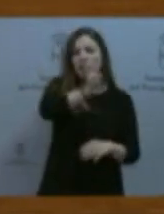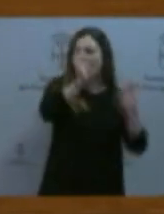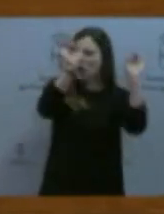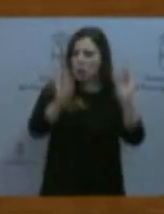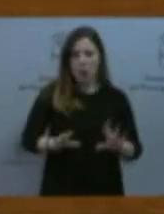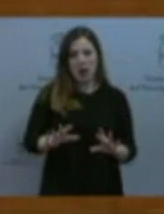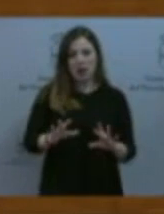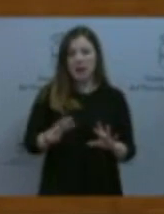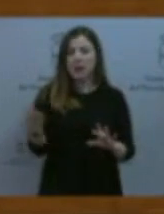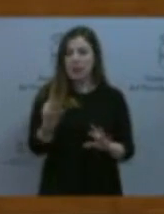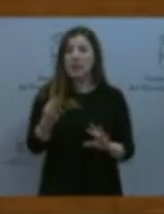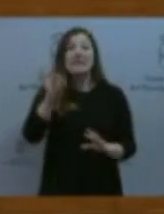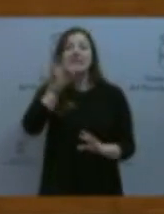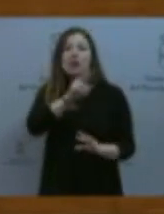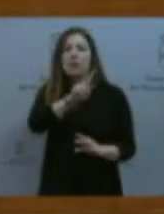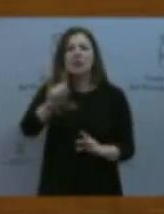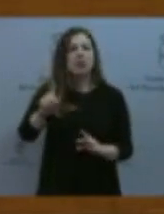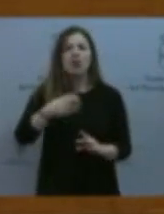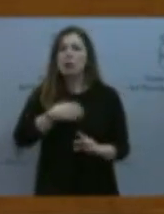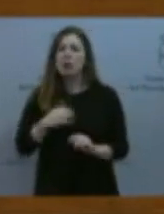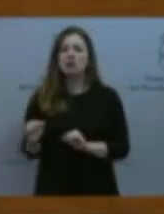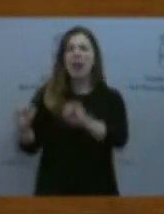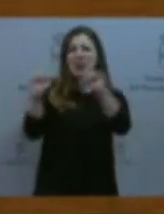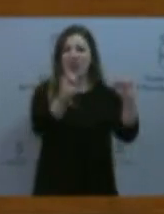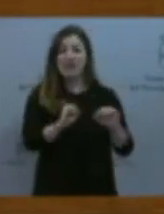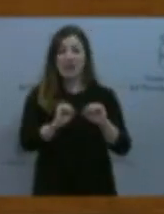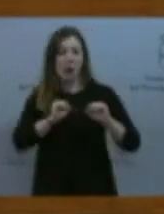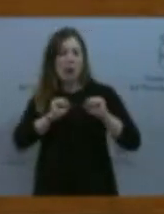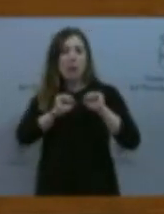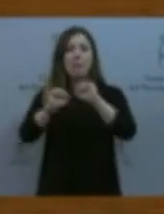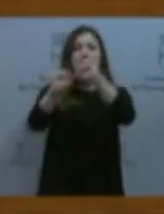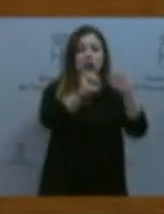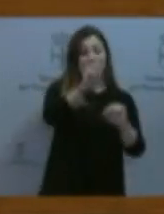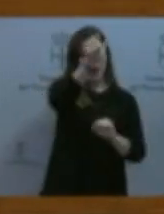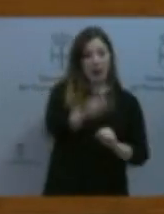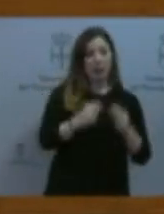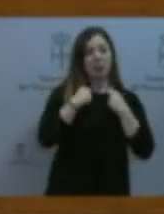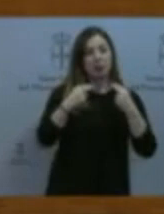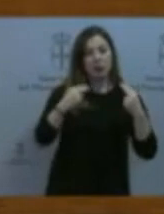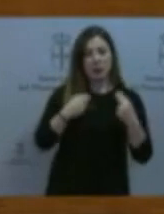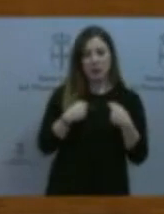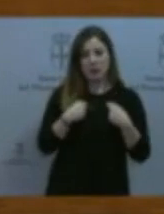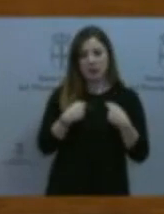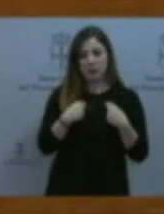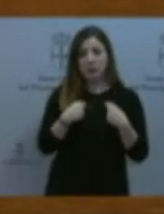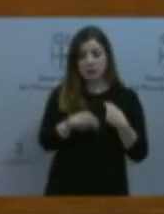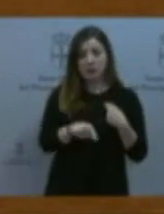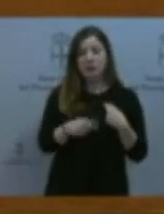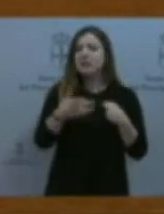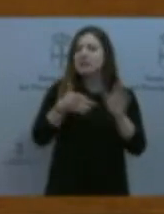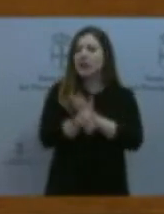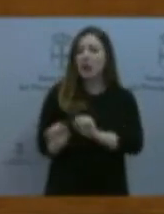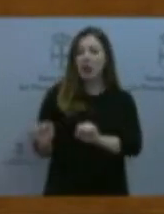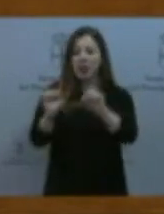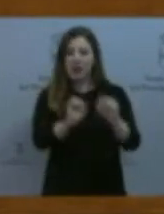que los aforamientos, como privilegios que son, tengan su causa en la defensa de la independencia de los miembros de la Cámara,